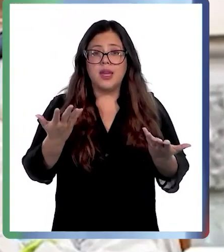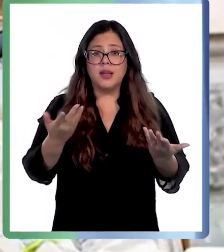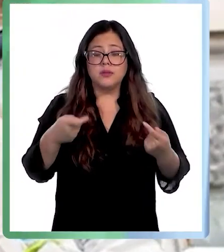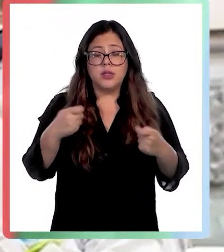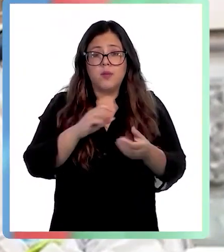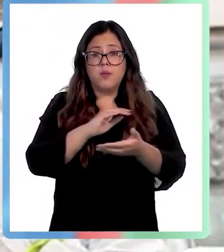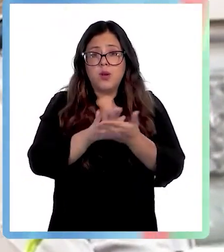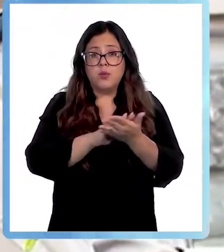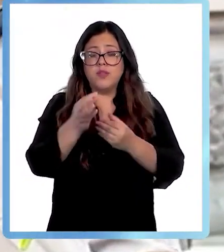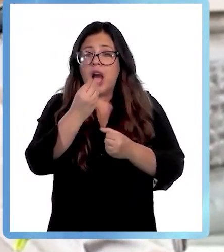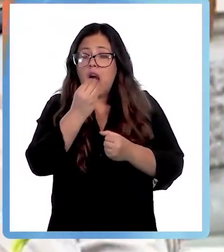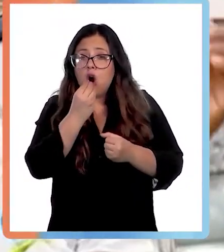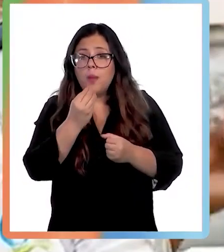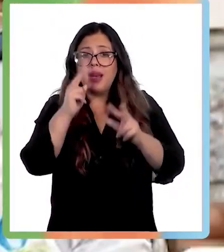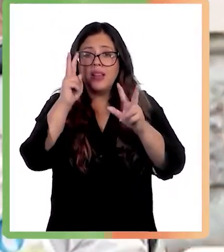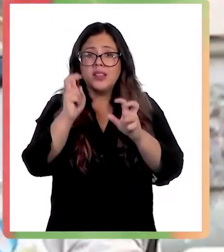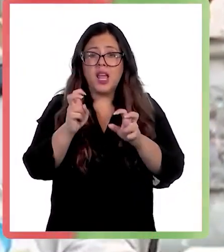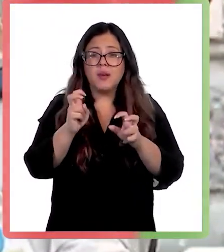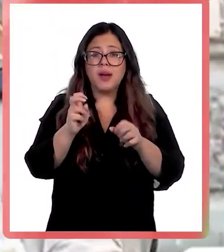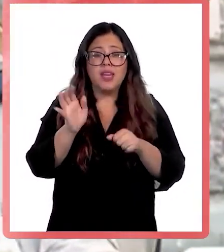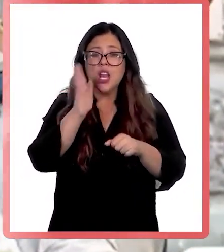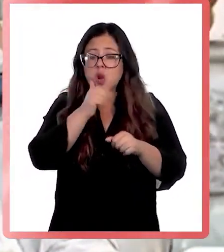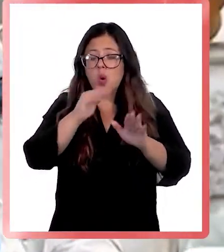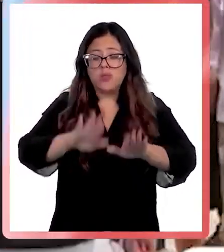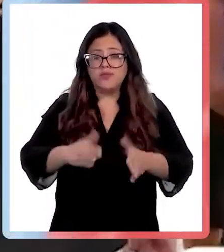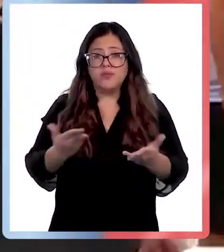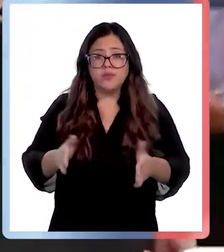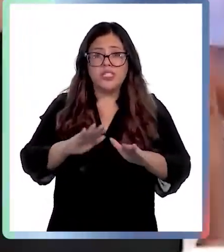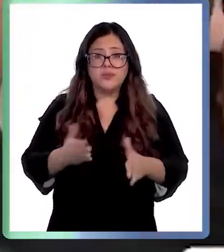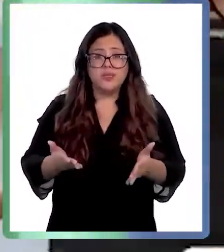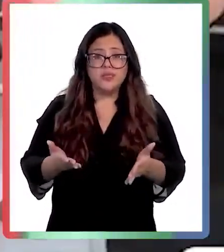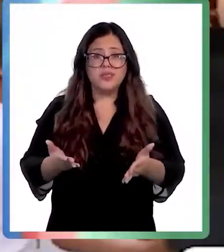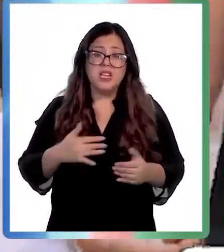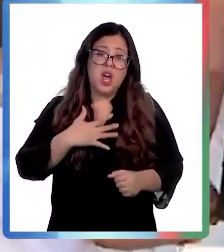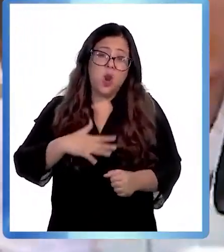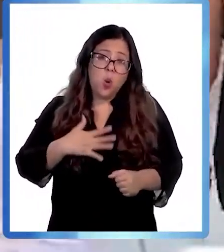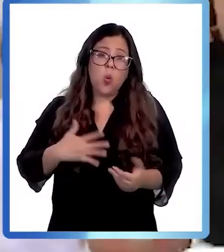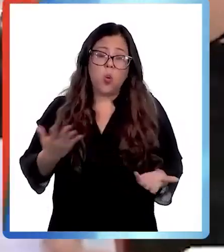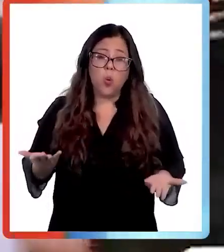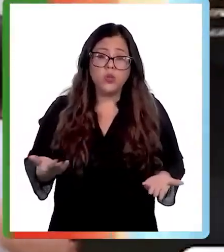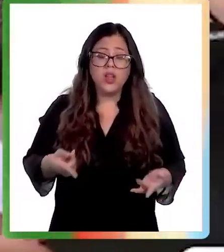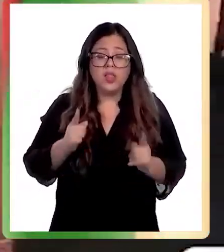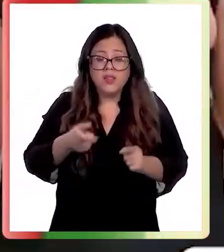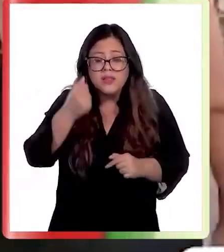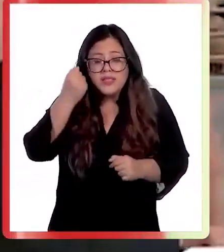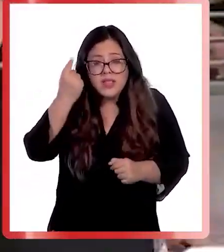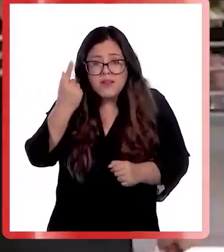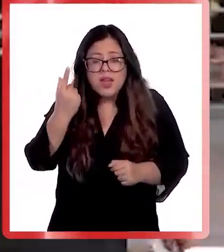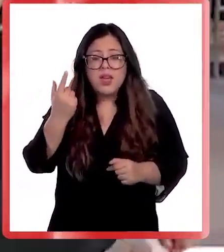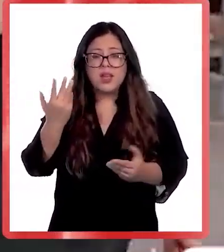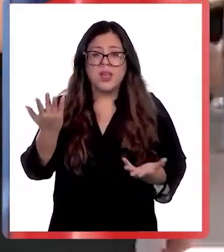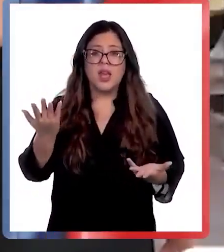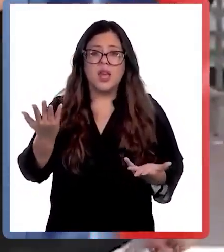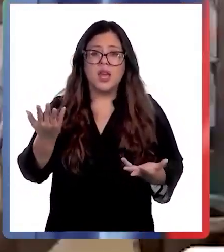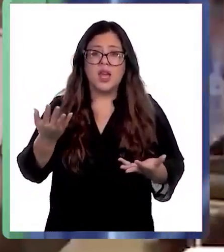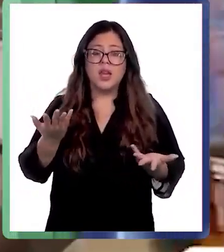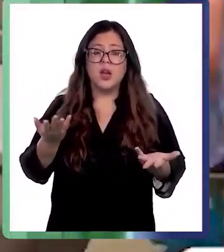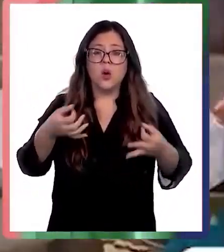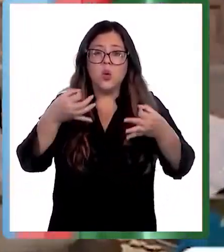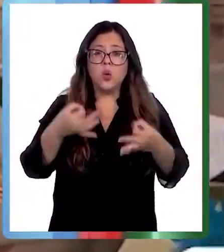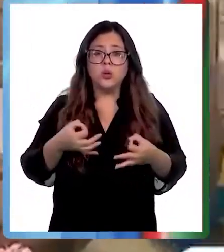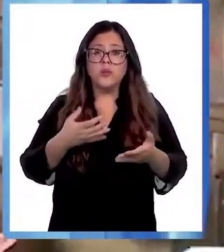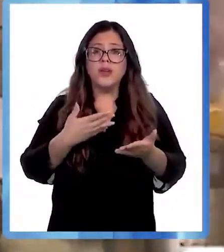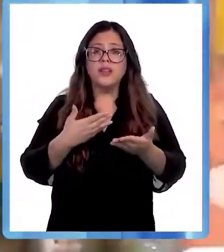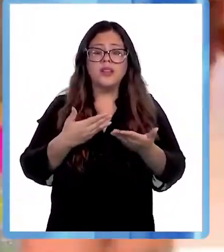tratar de, si vamos a comer algún alimento crudo, porque nos gusta, que es nuestra preferencia, entender o saber que donde